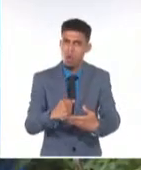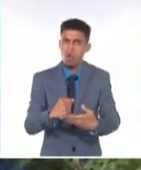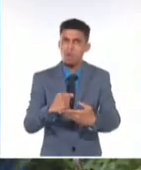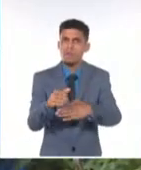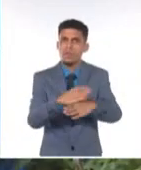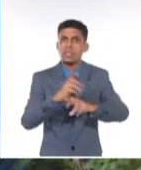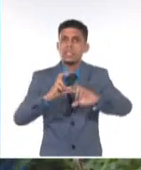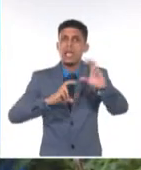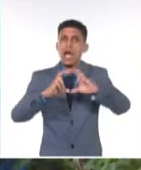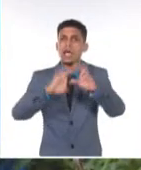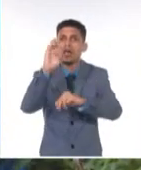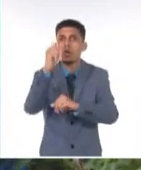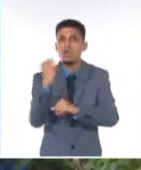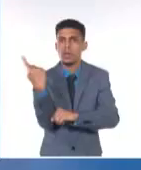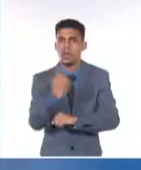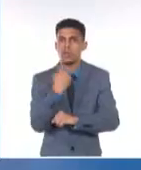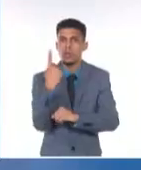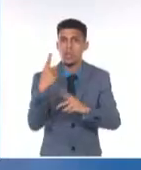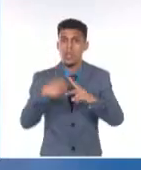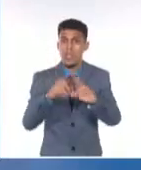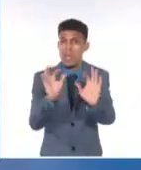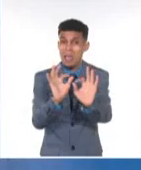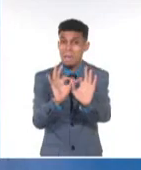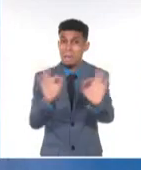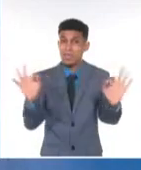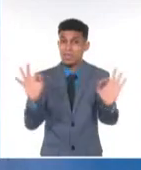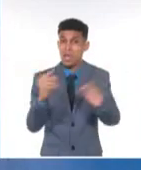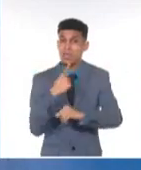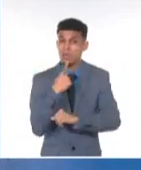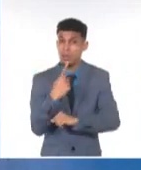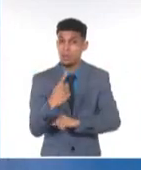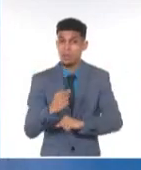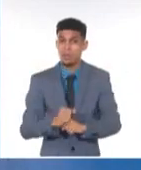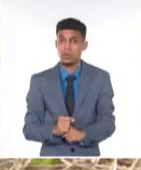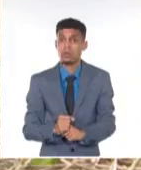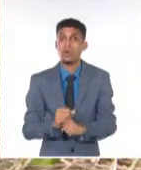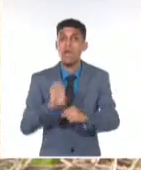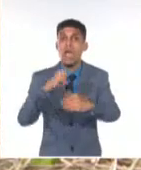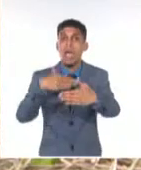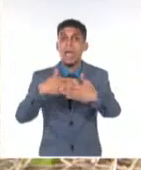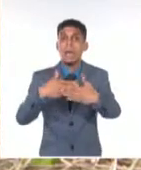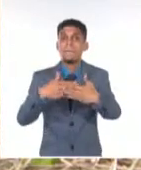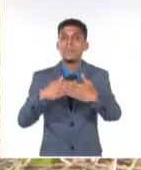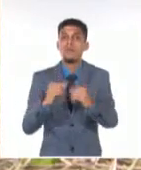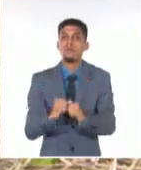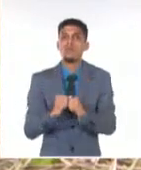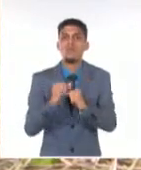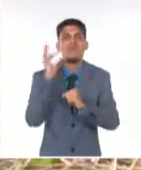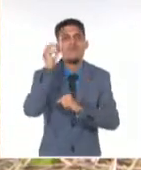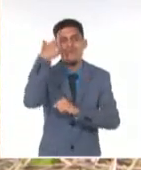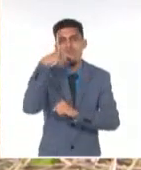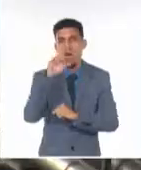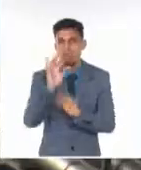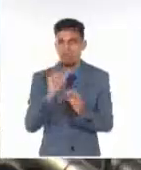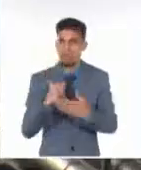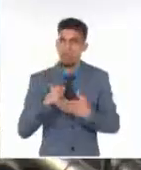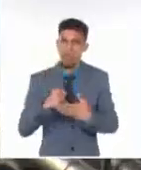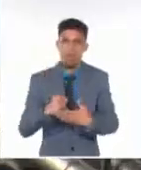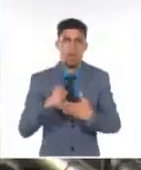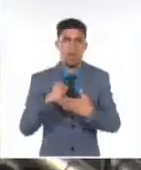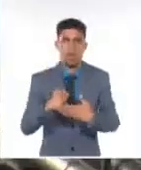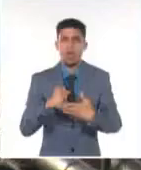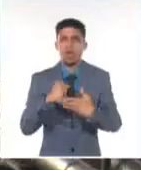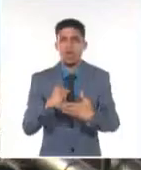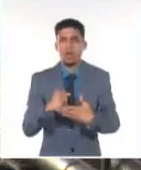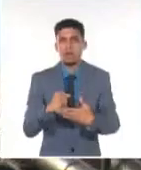economía nacional y muy en especial, dijo, de las industrias de las Fuerzas Armadas Revolucionarias para